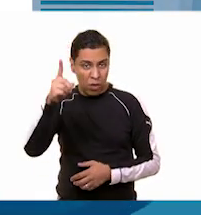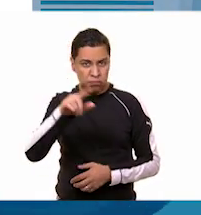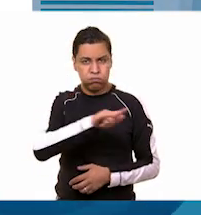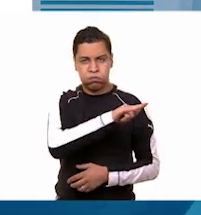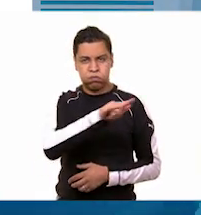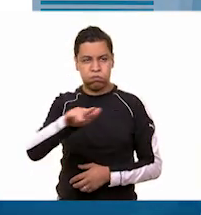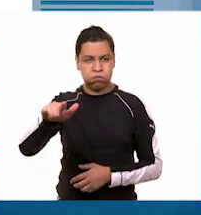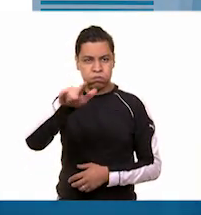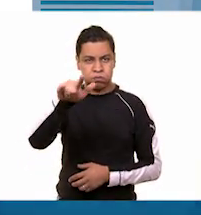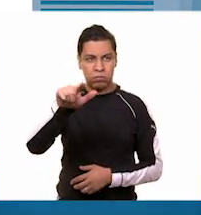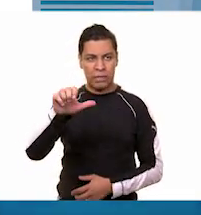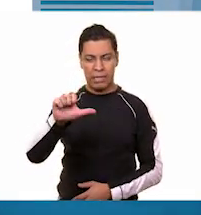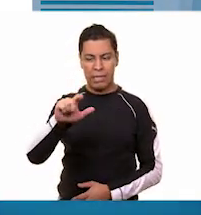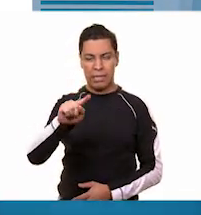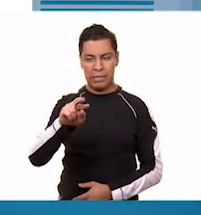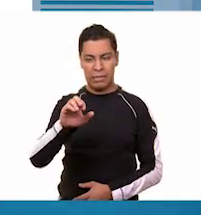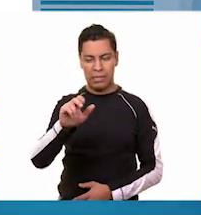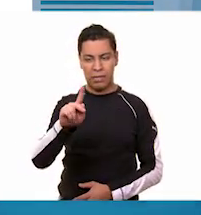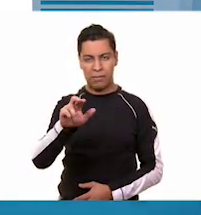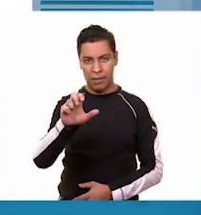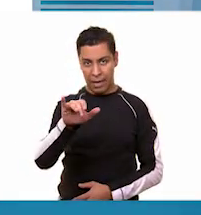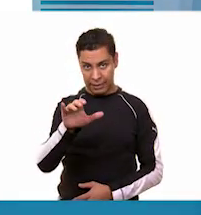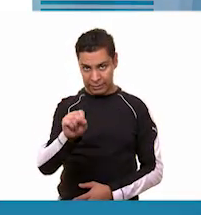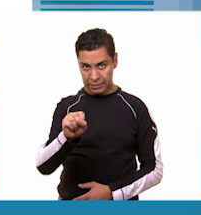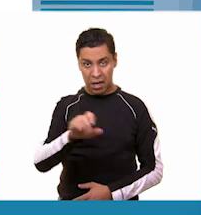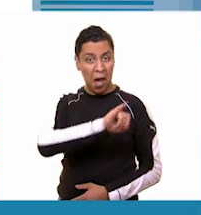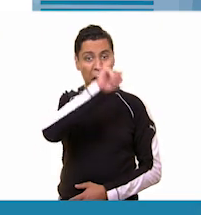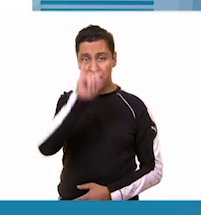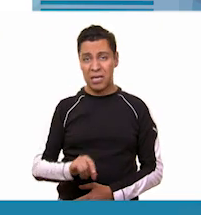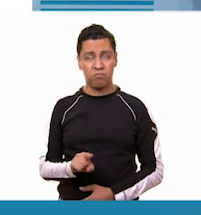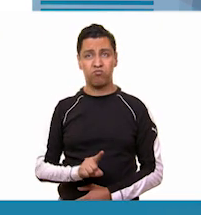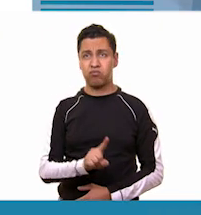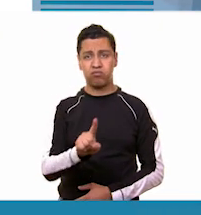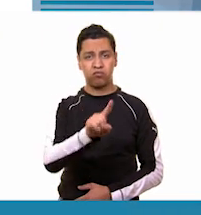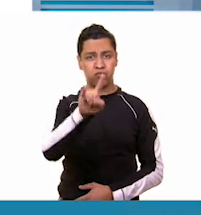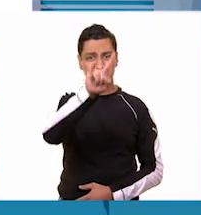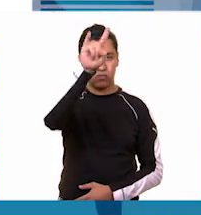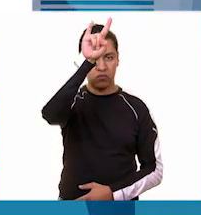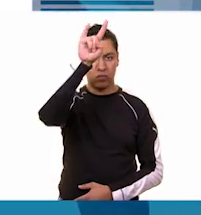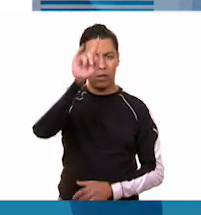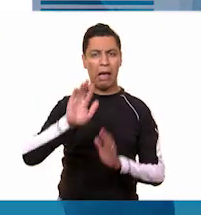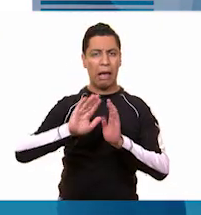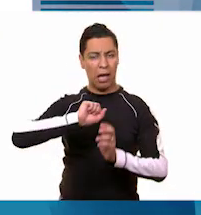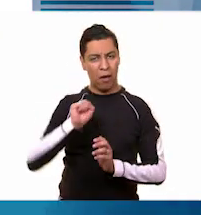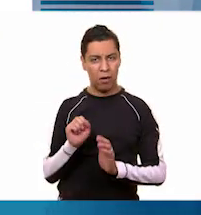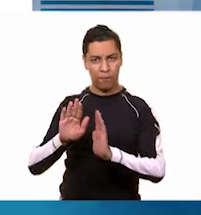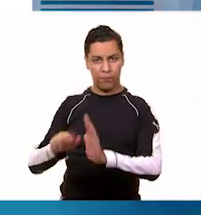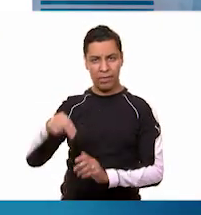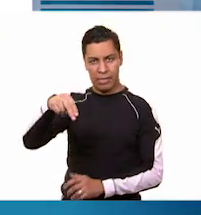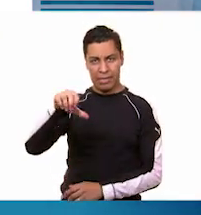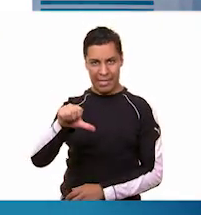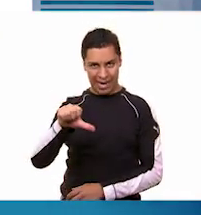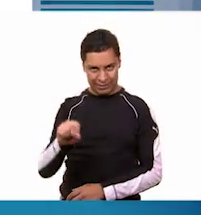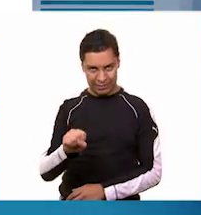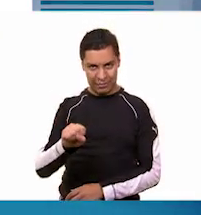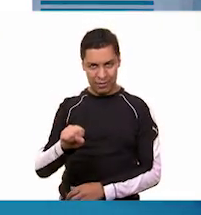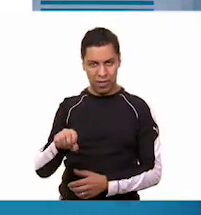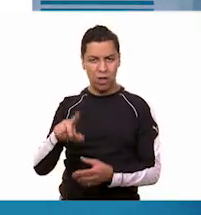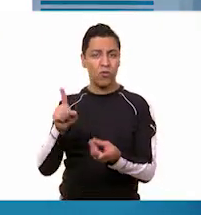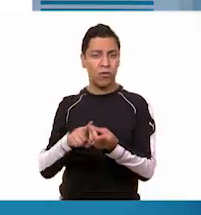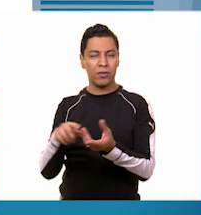un prototipo que nunca viajó al espacio, se encuentra en exhibición permanente en la cubierta de vuelo del portaaviones Intrepid en Nueva